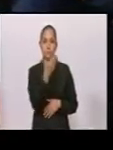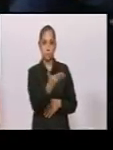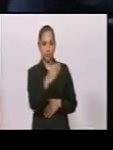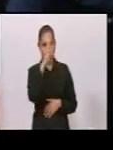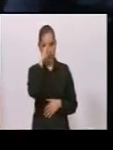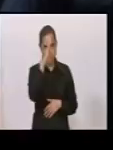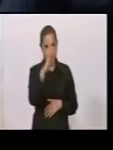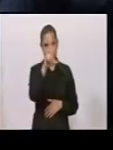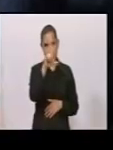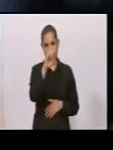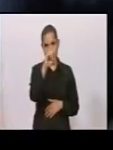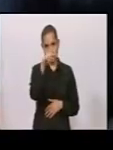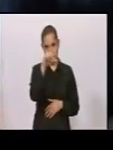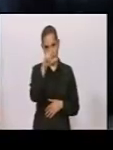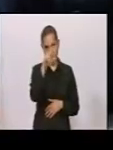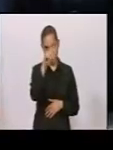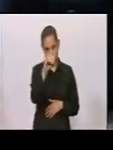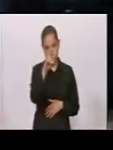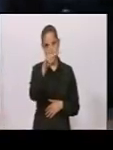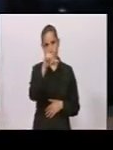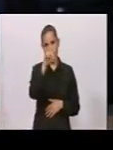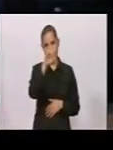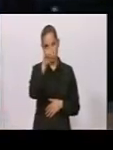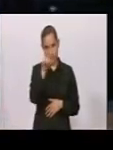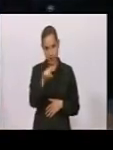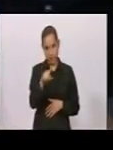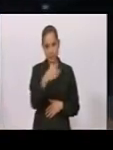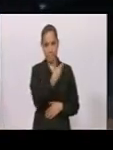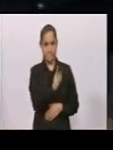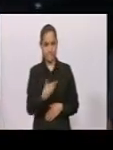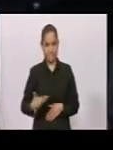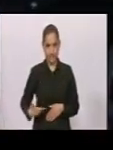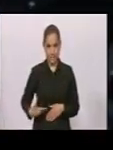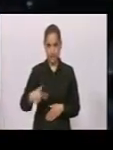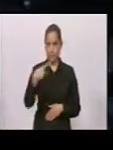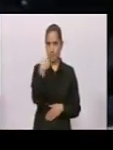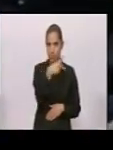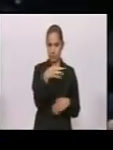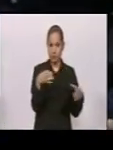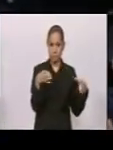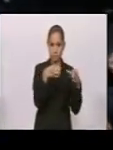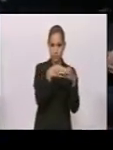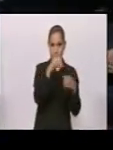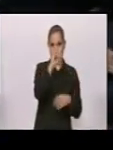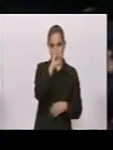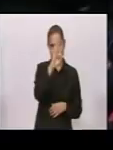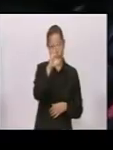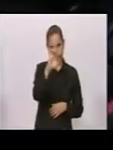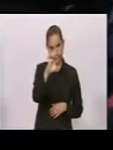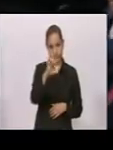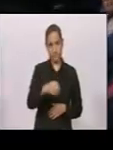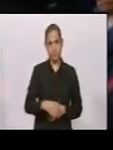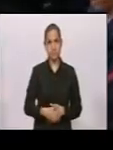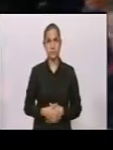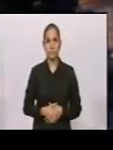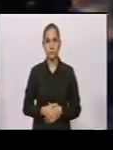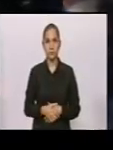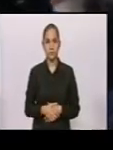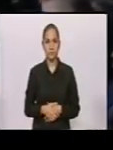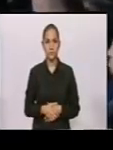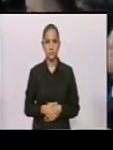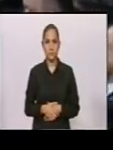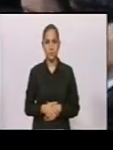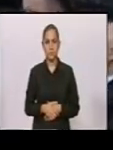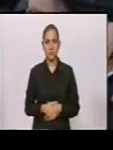Señor Leonardo Valdés Zurita, presidente del Consejo General del Instituto Federal